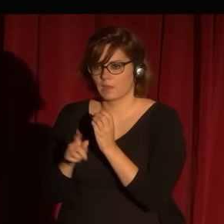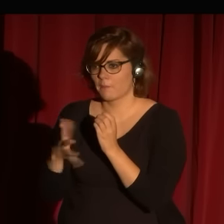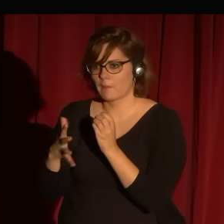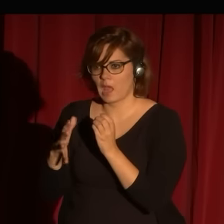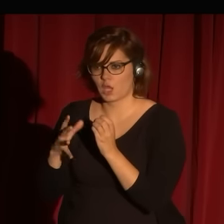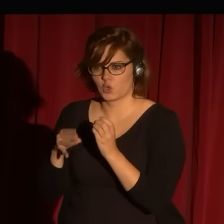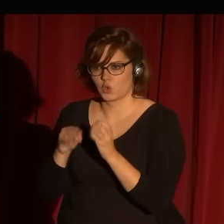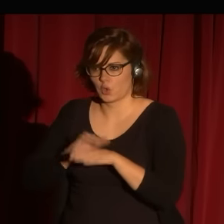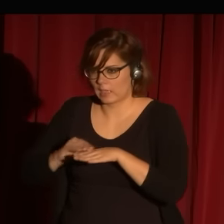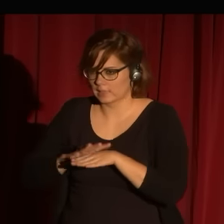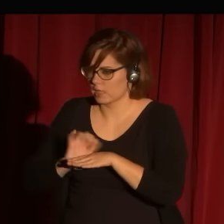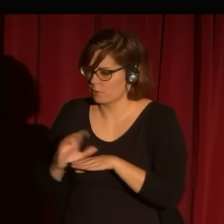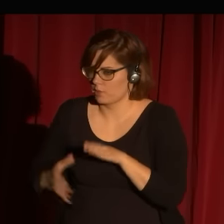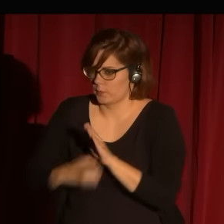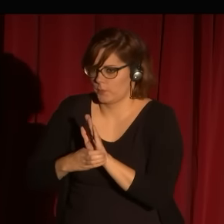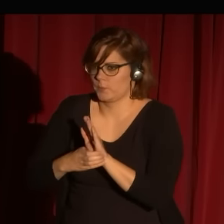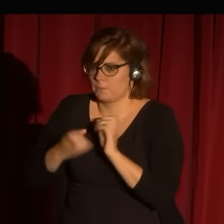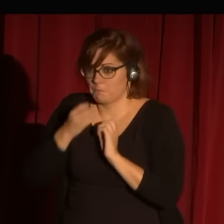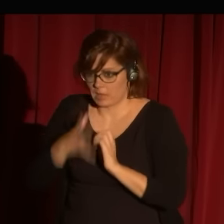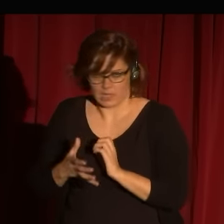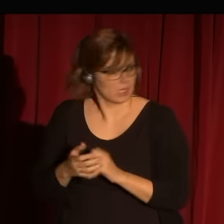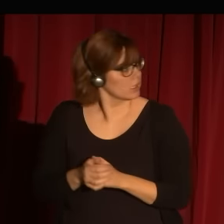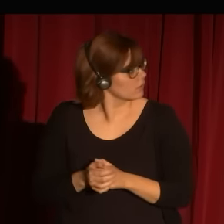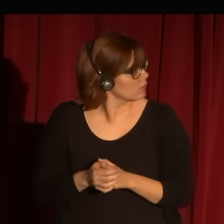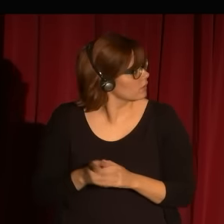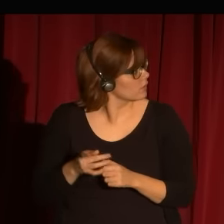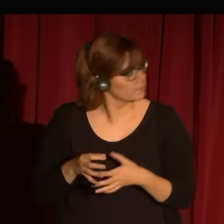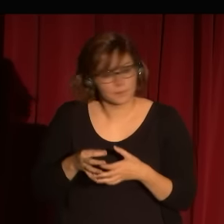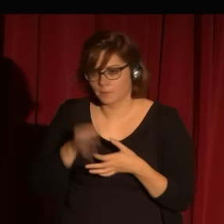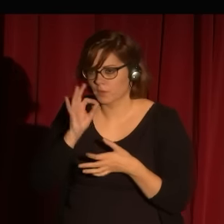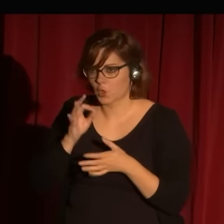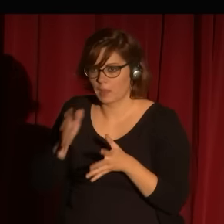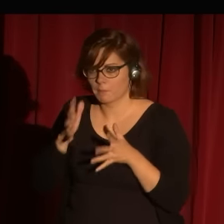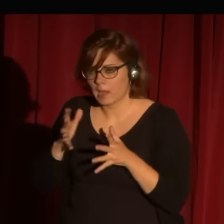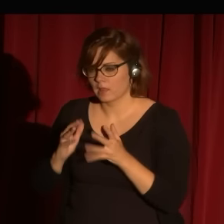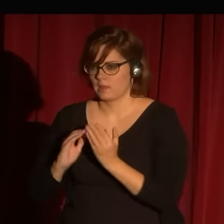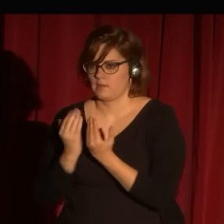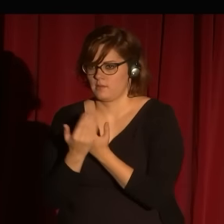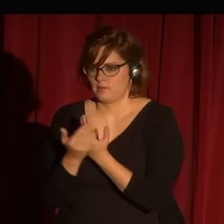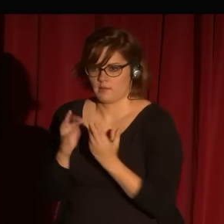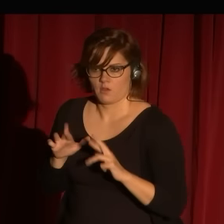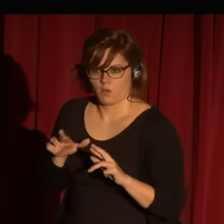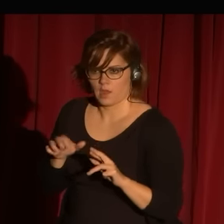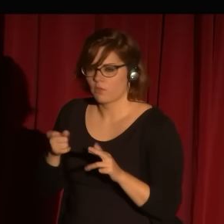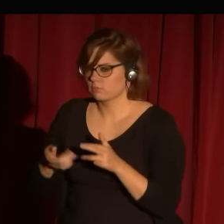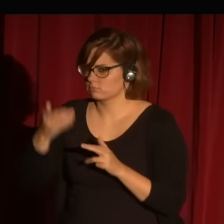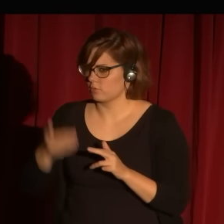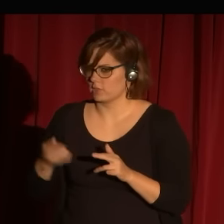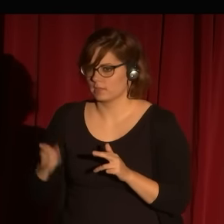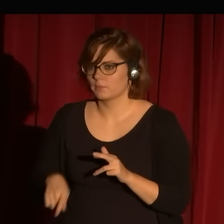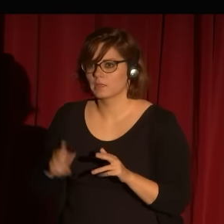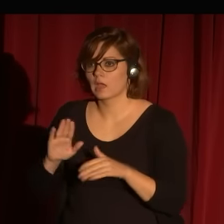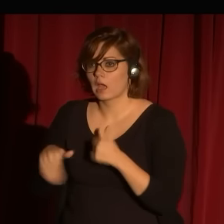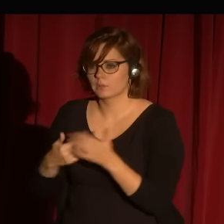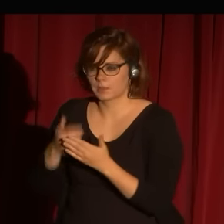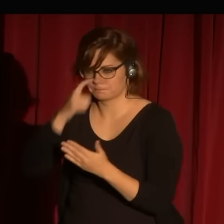grasienta los pueda sujetar bien no y vemos estas copas de plata sobr dorada que son elementos muy importantes a veces incluso